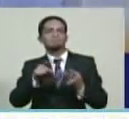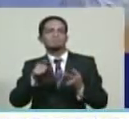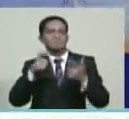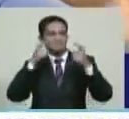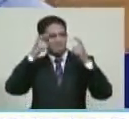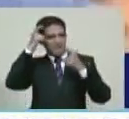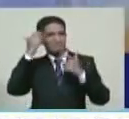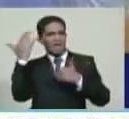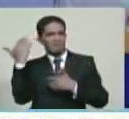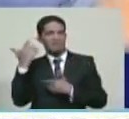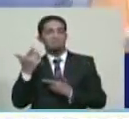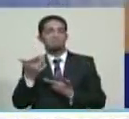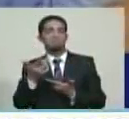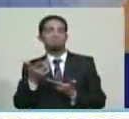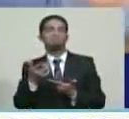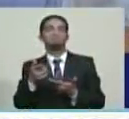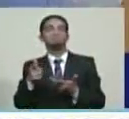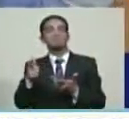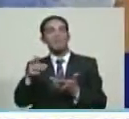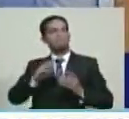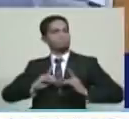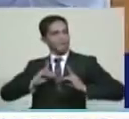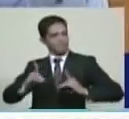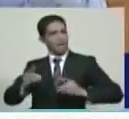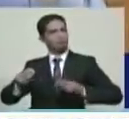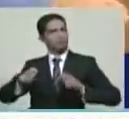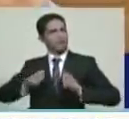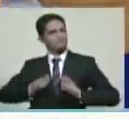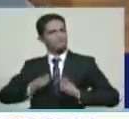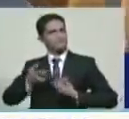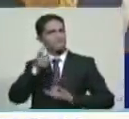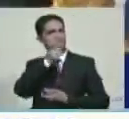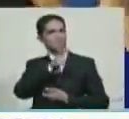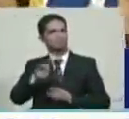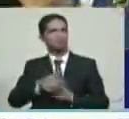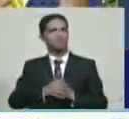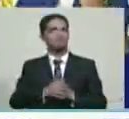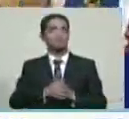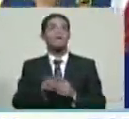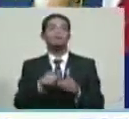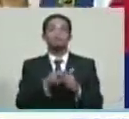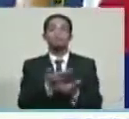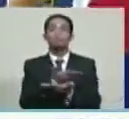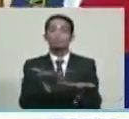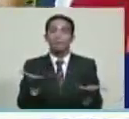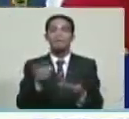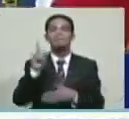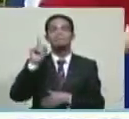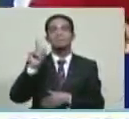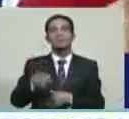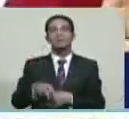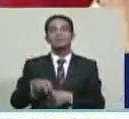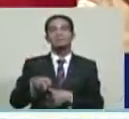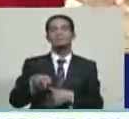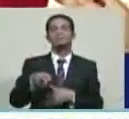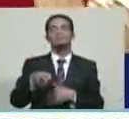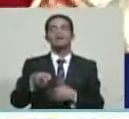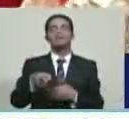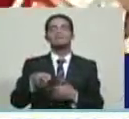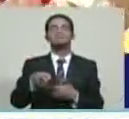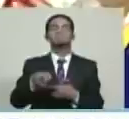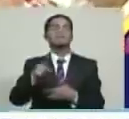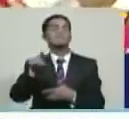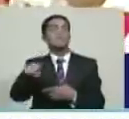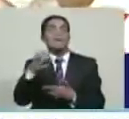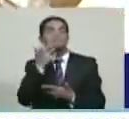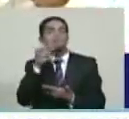que tiene que hacer, entregado las funciones que fue encomendado. Si no, dele lugar a